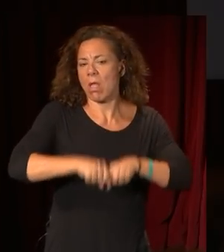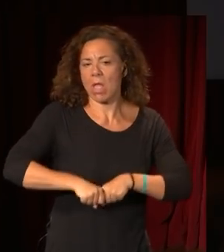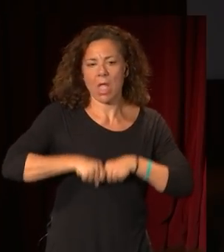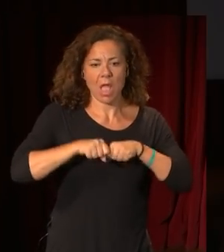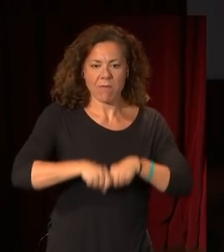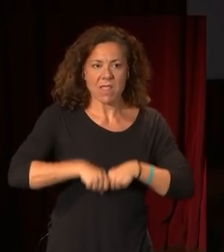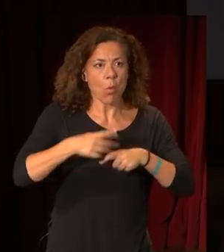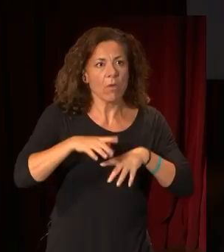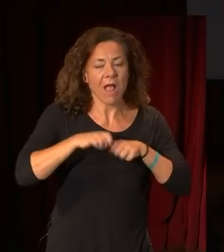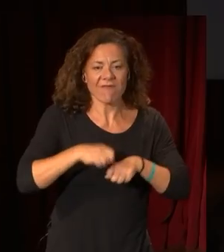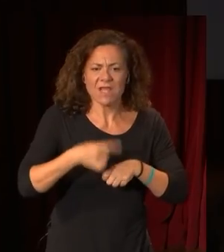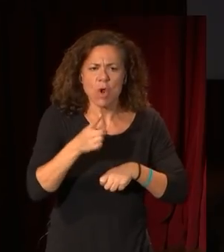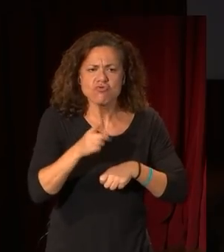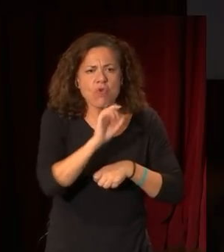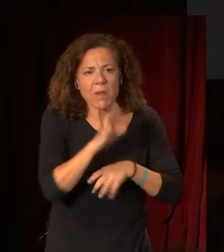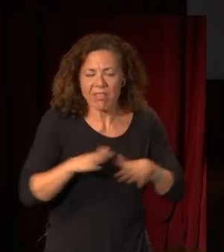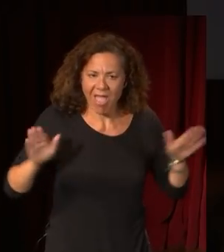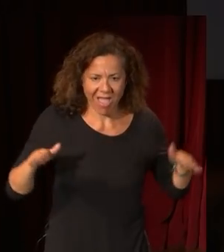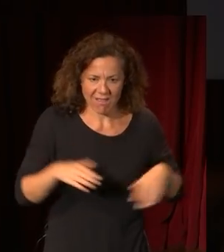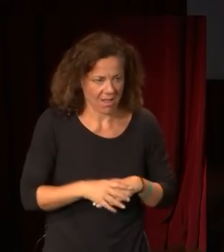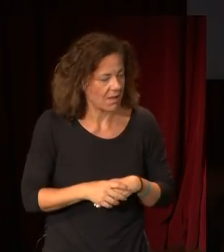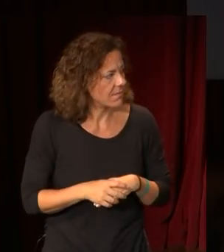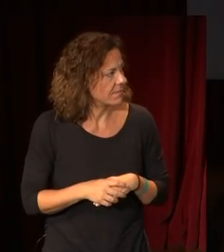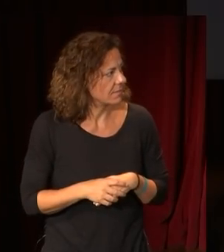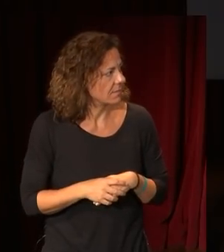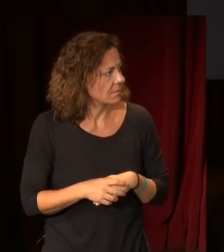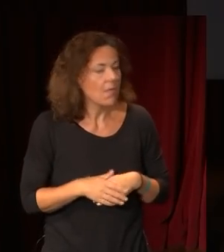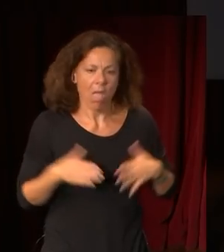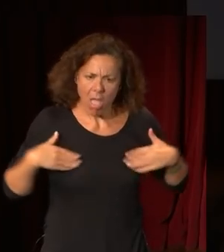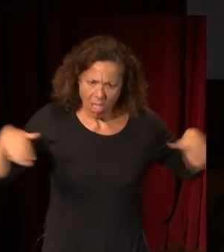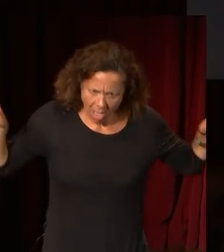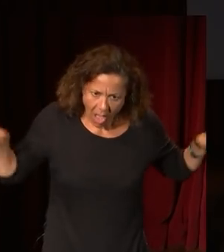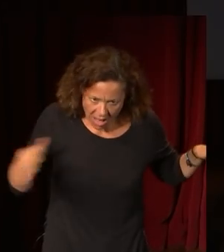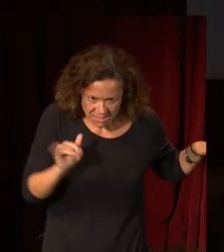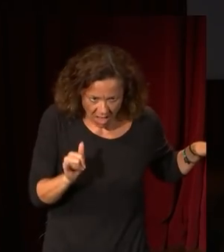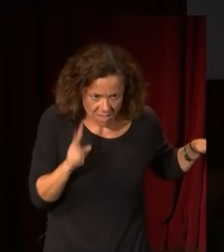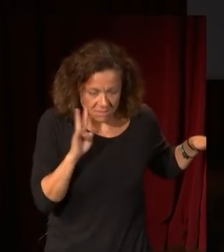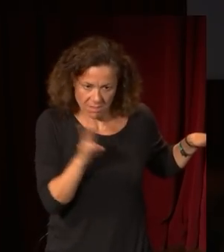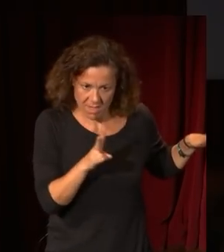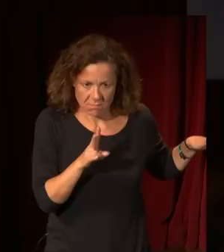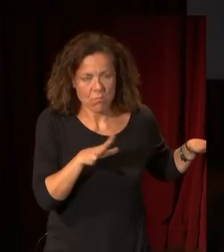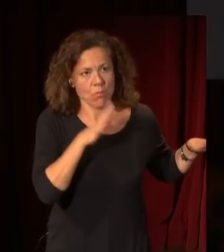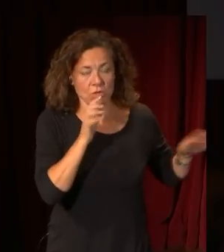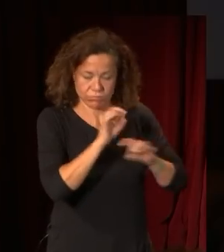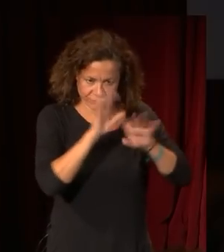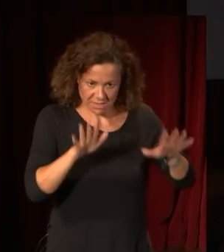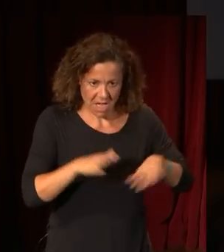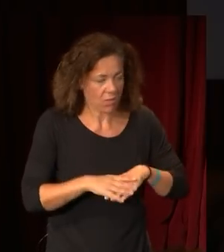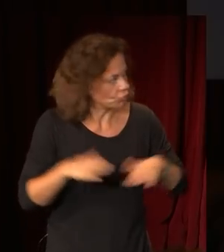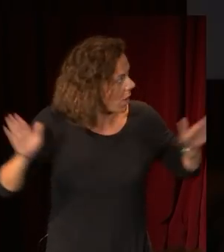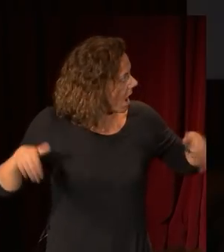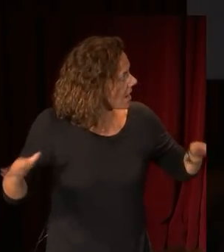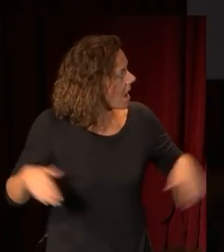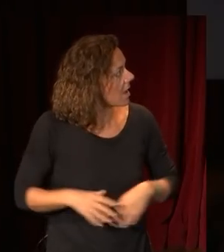que no incluso a la pre figura de un ángel pese a que tiene unas alas que naturalmente lo identifican como como